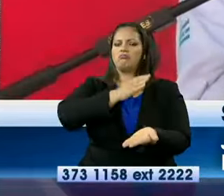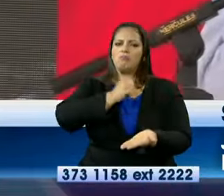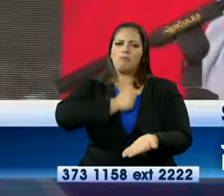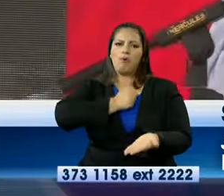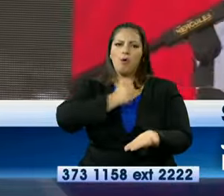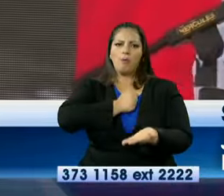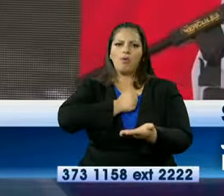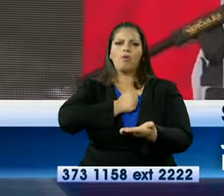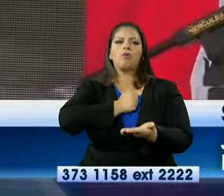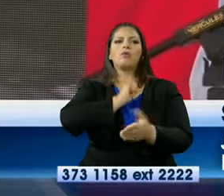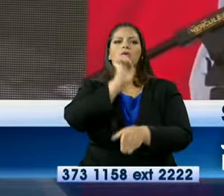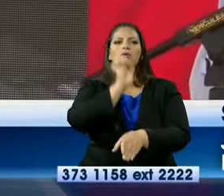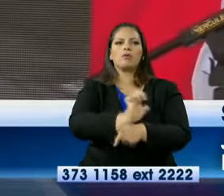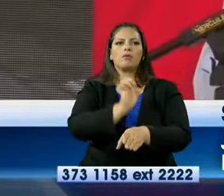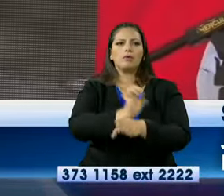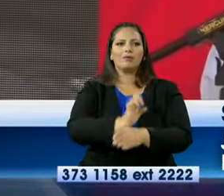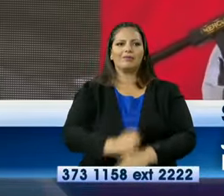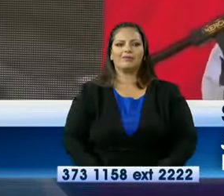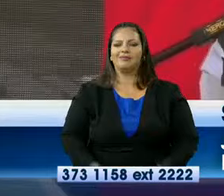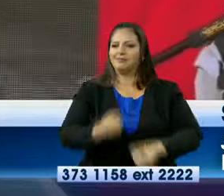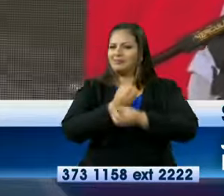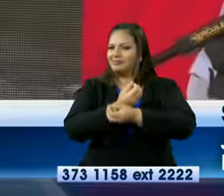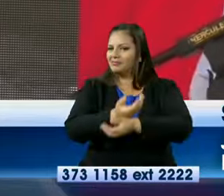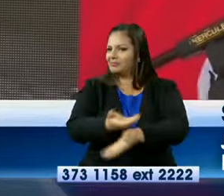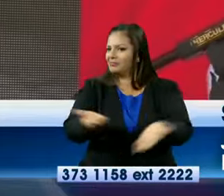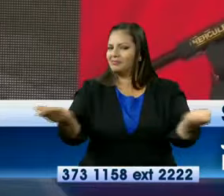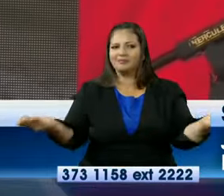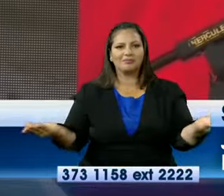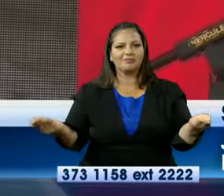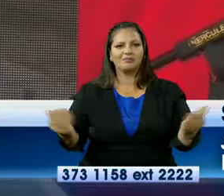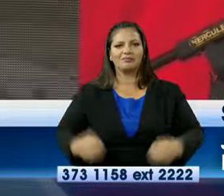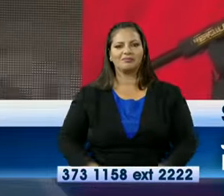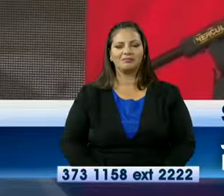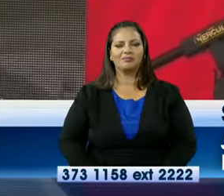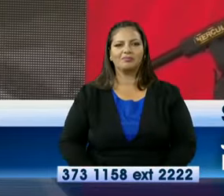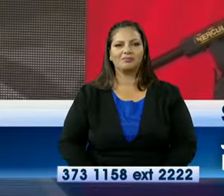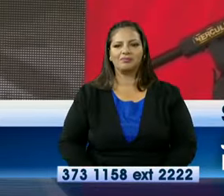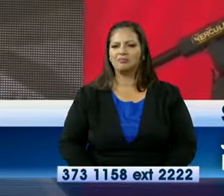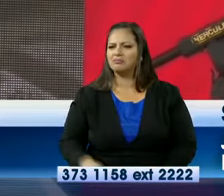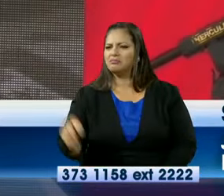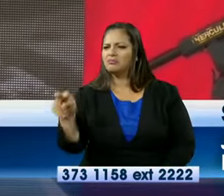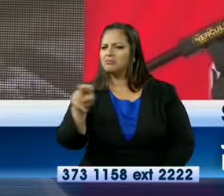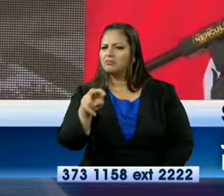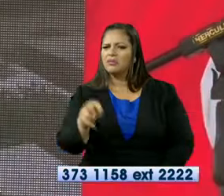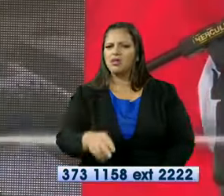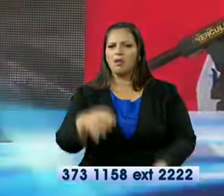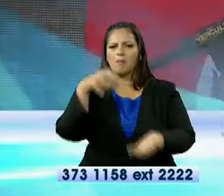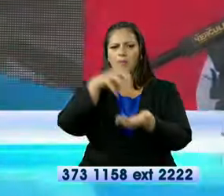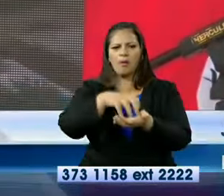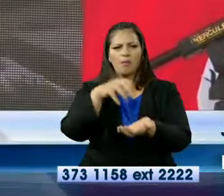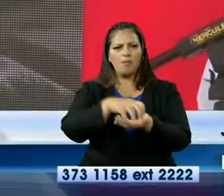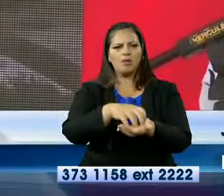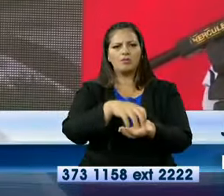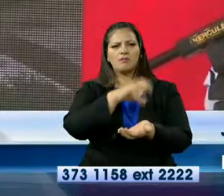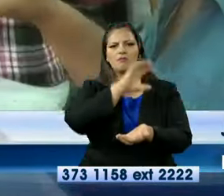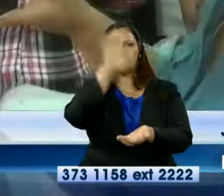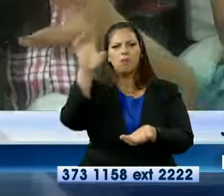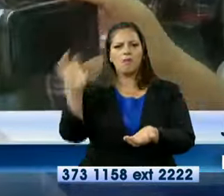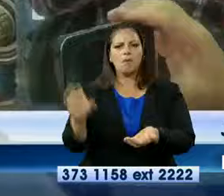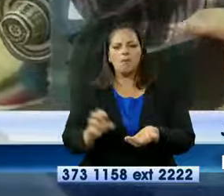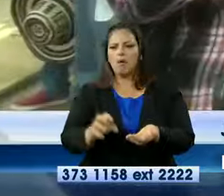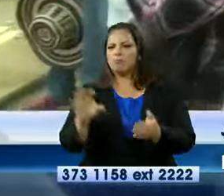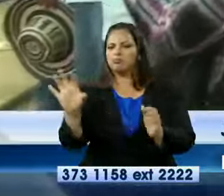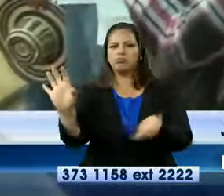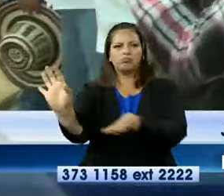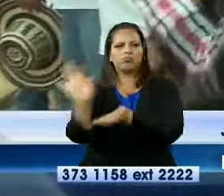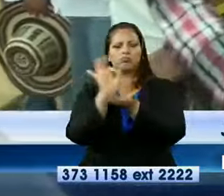Ecuador. Y debo decir a todo el pueblo del Ecuador, porque aquí hay representantes de diferentes provincias que nos acompañan. La